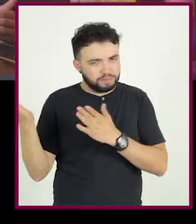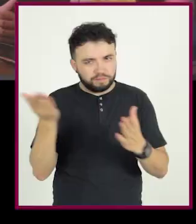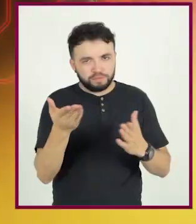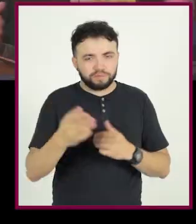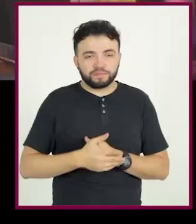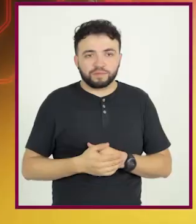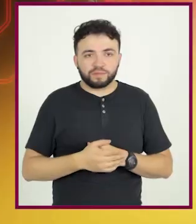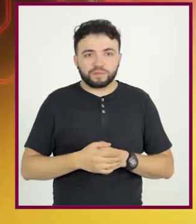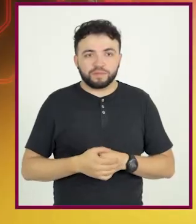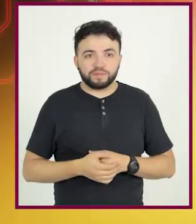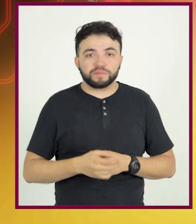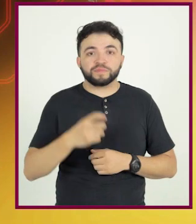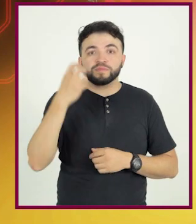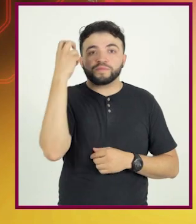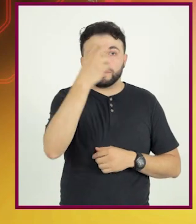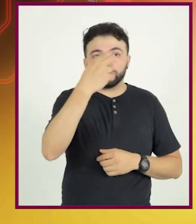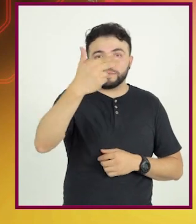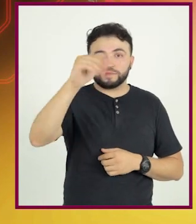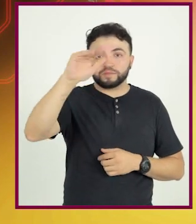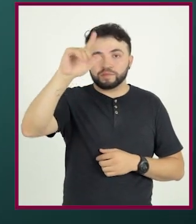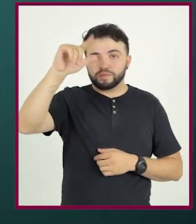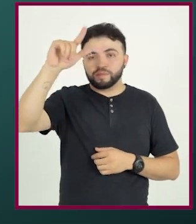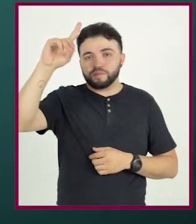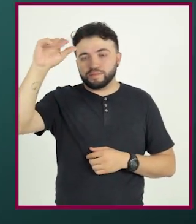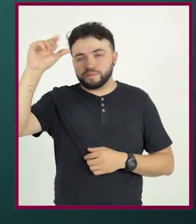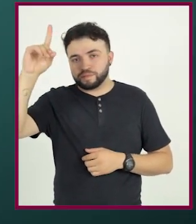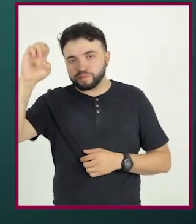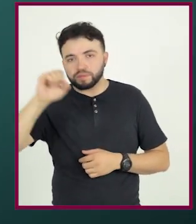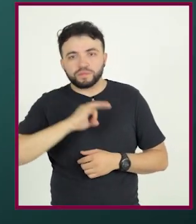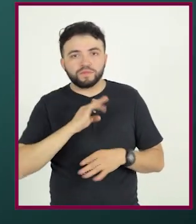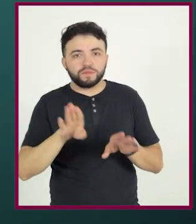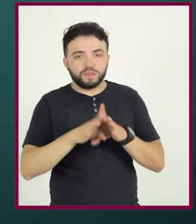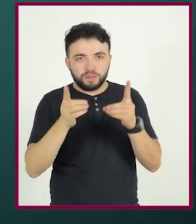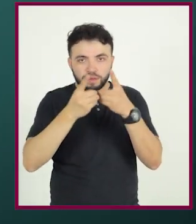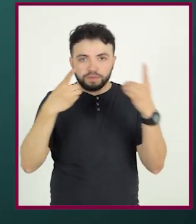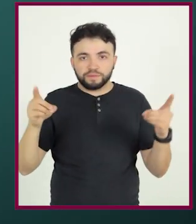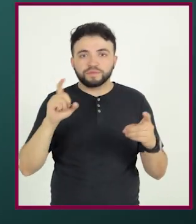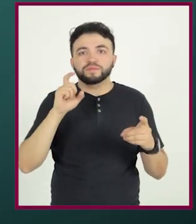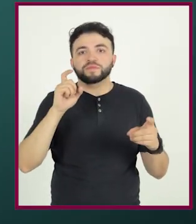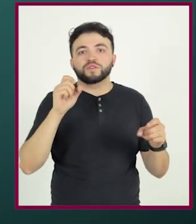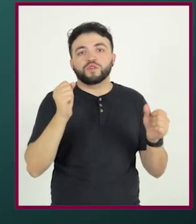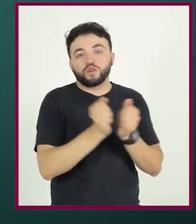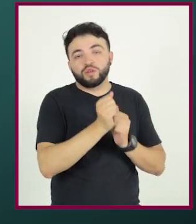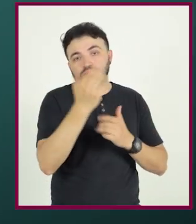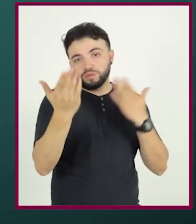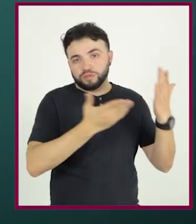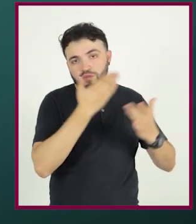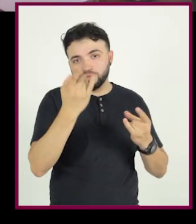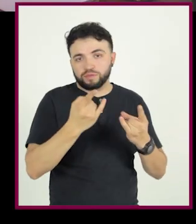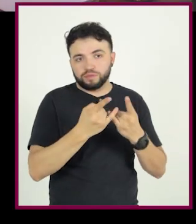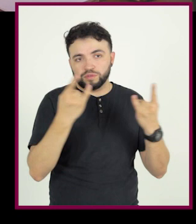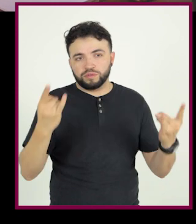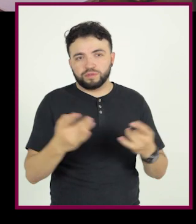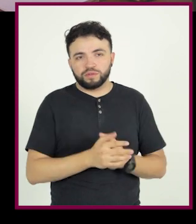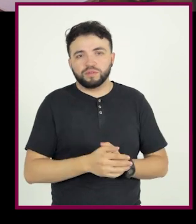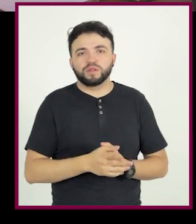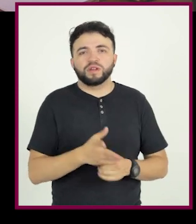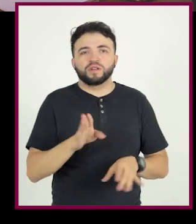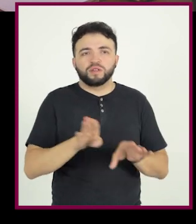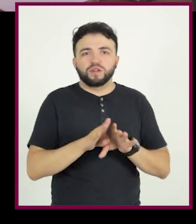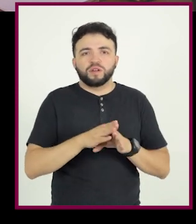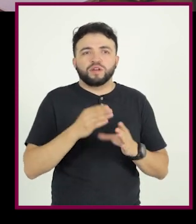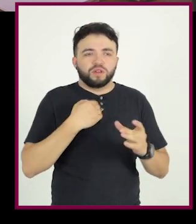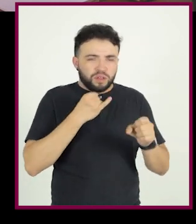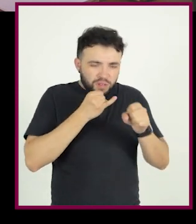quieras. Estas son las habilidades que se pueden desarrollar con el estudio de la historia. Al indagar sobre